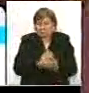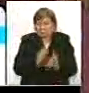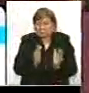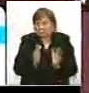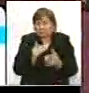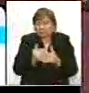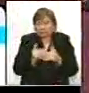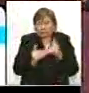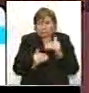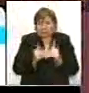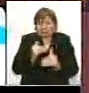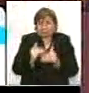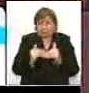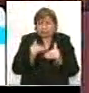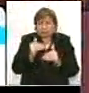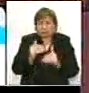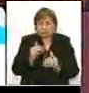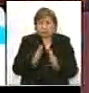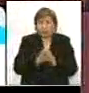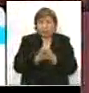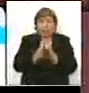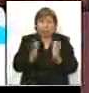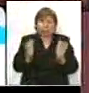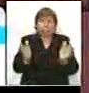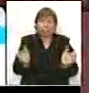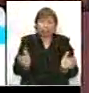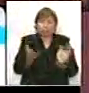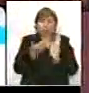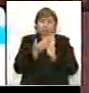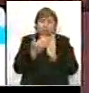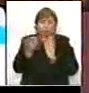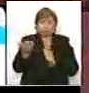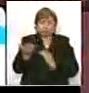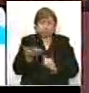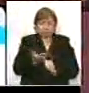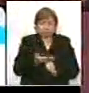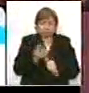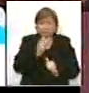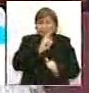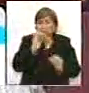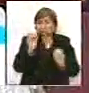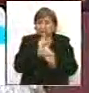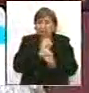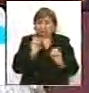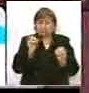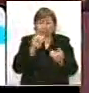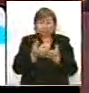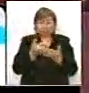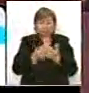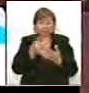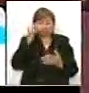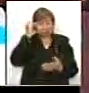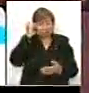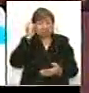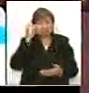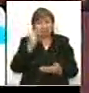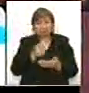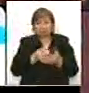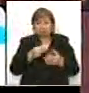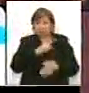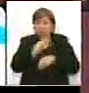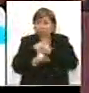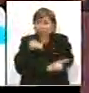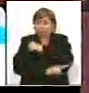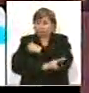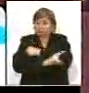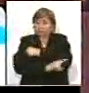precisamente avanzar en abrir la puerta para que, en efecto, a pesar de que no había sido contemplado a ti, los partidos nacionales